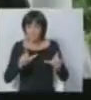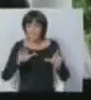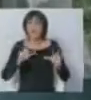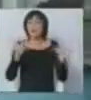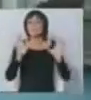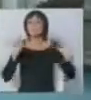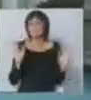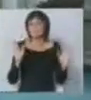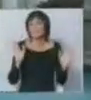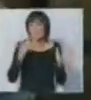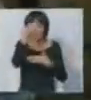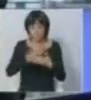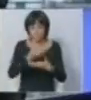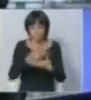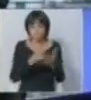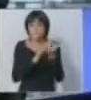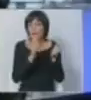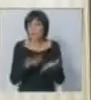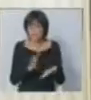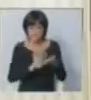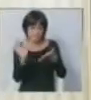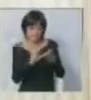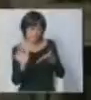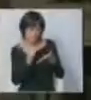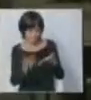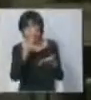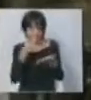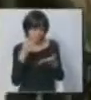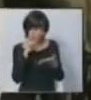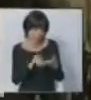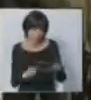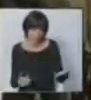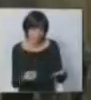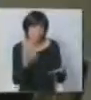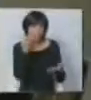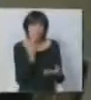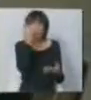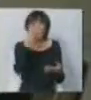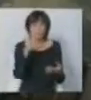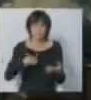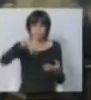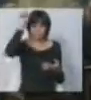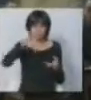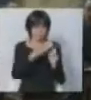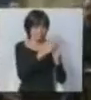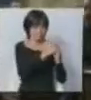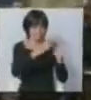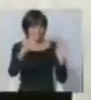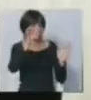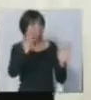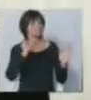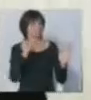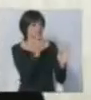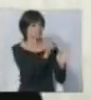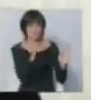computadora. Y podemos empacharnos y no dormir durante todo el fin de semana o verlos